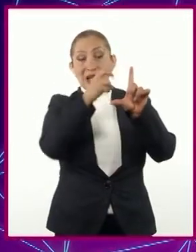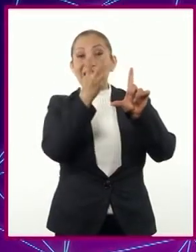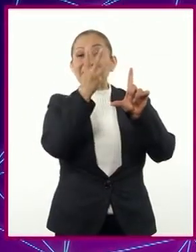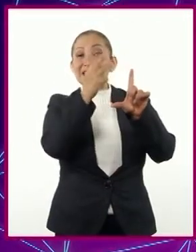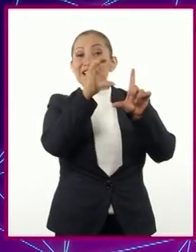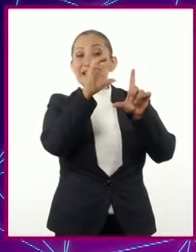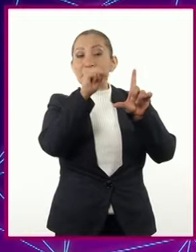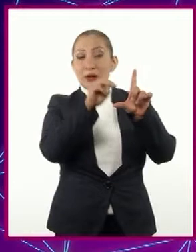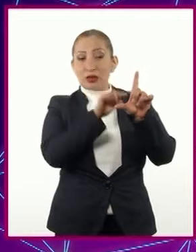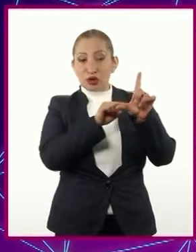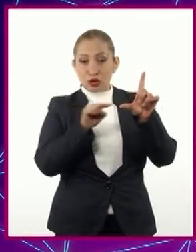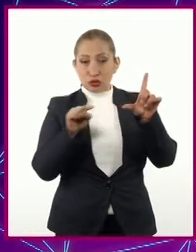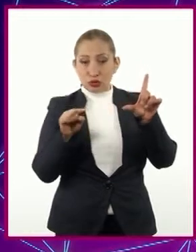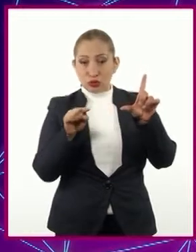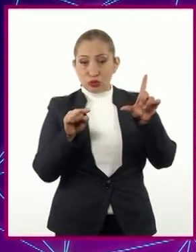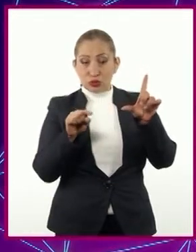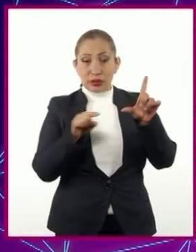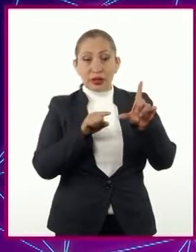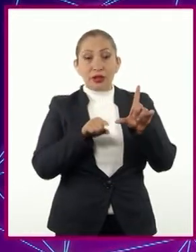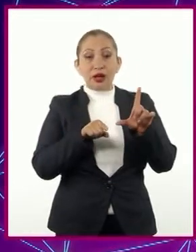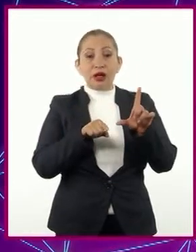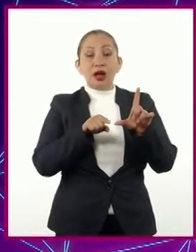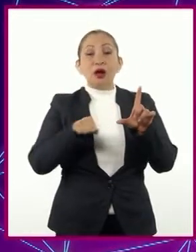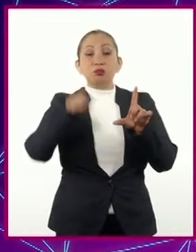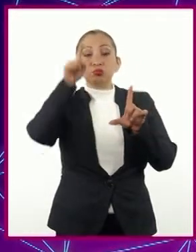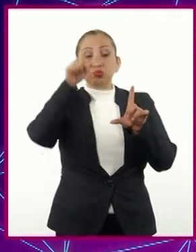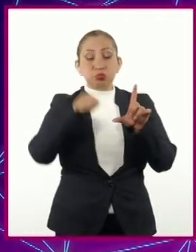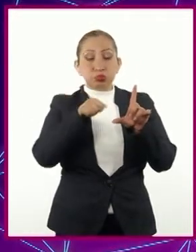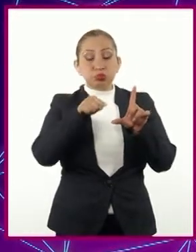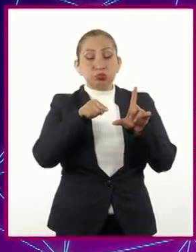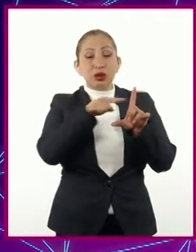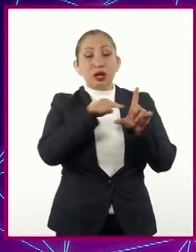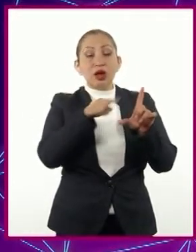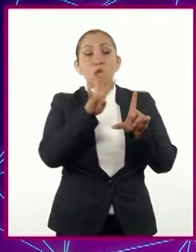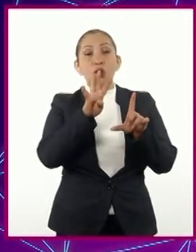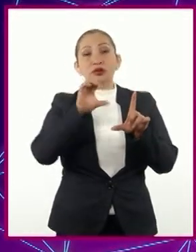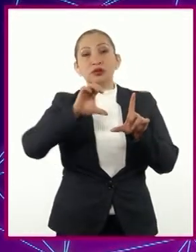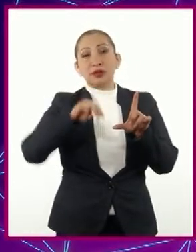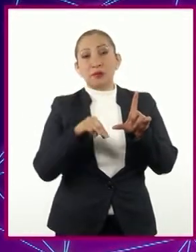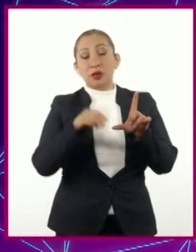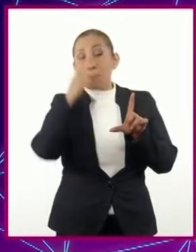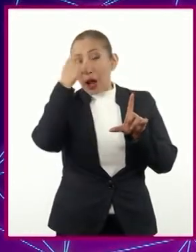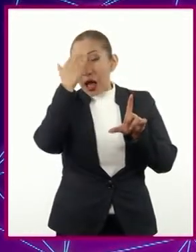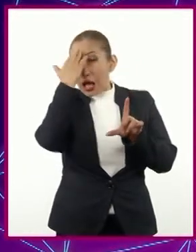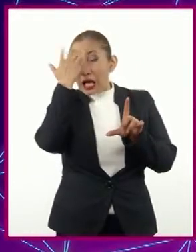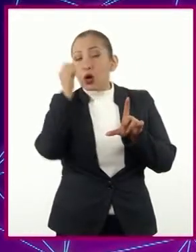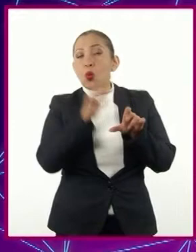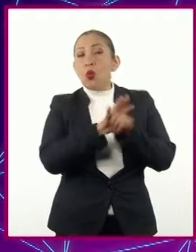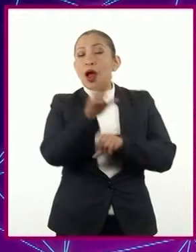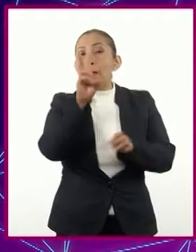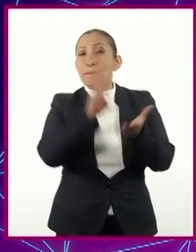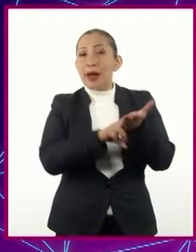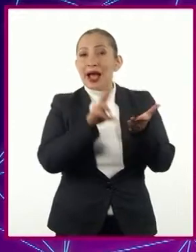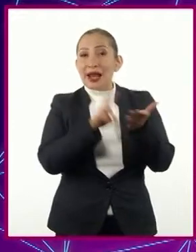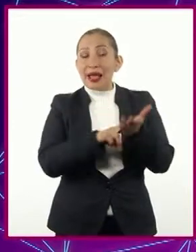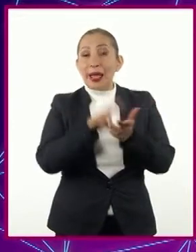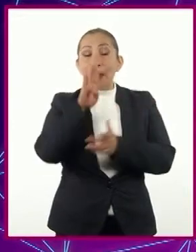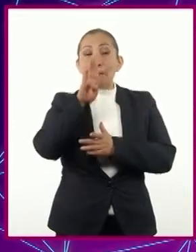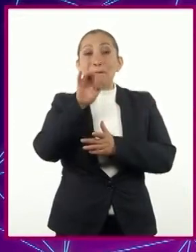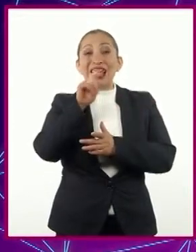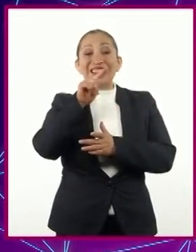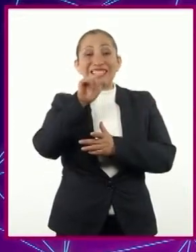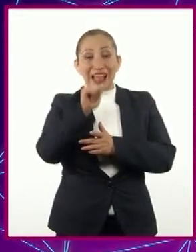centímetros y el cateto opuesto es igual a 4 centímetros. Para conocer el valor del ángulo beta,